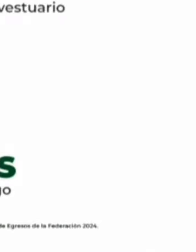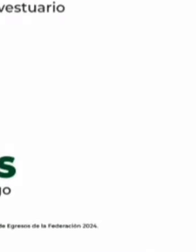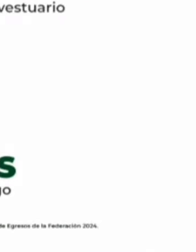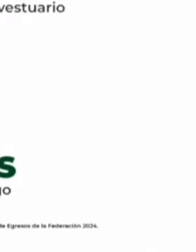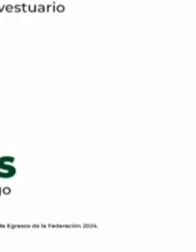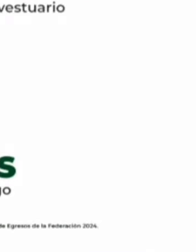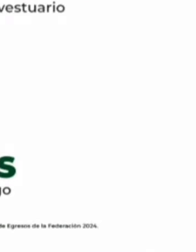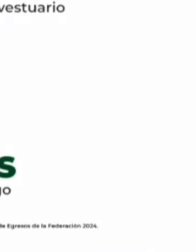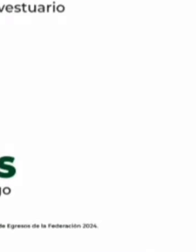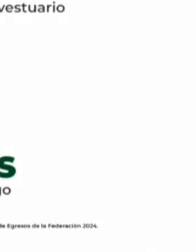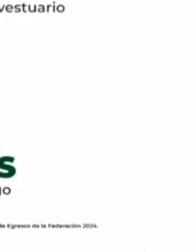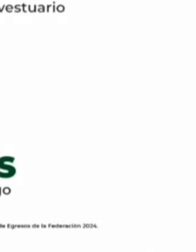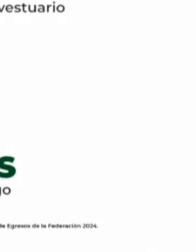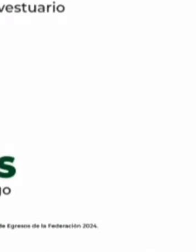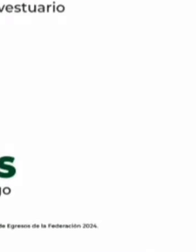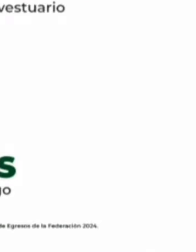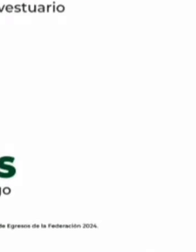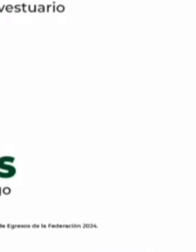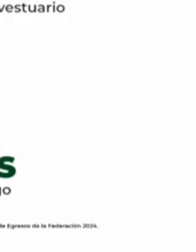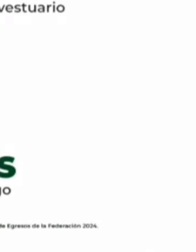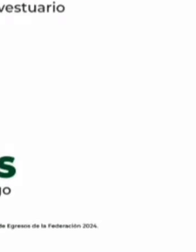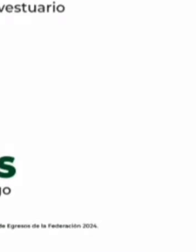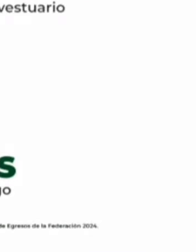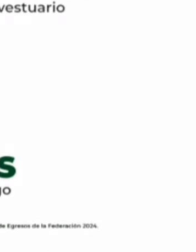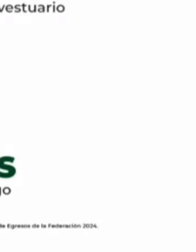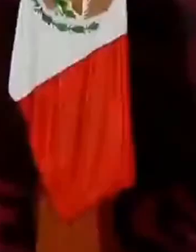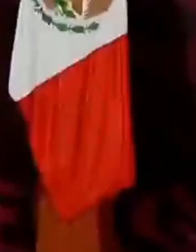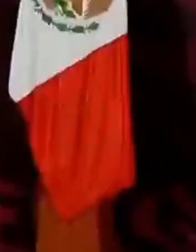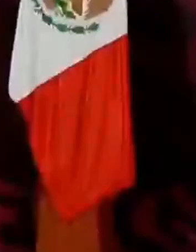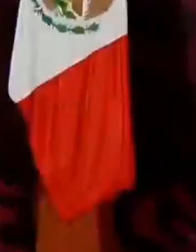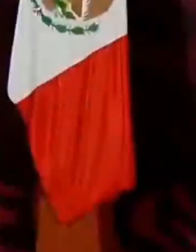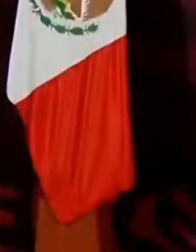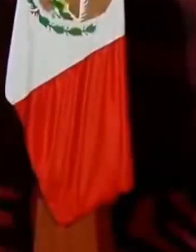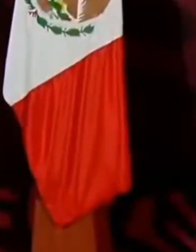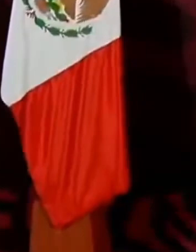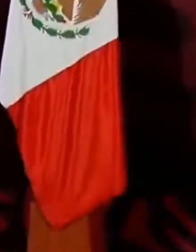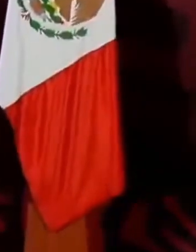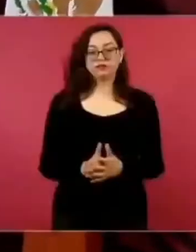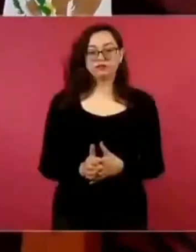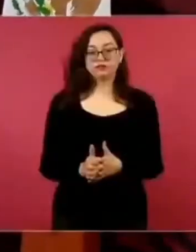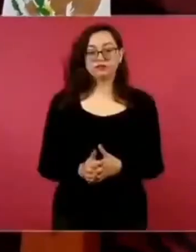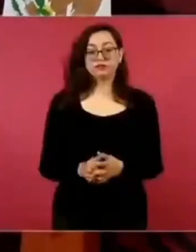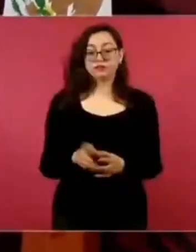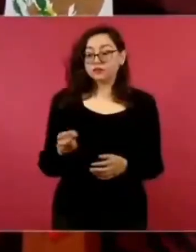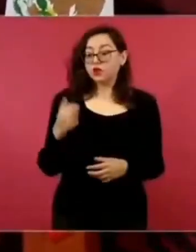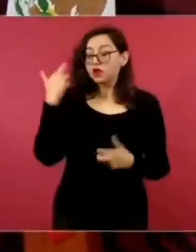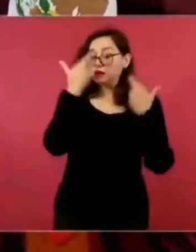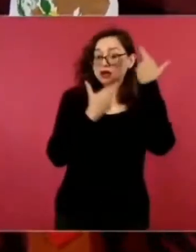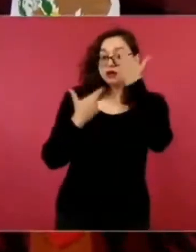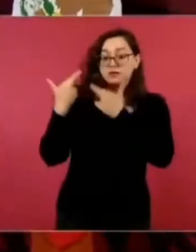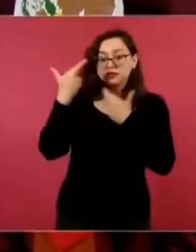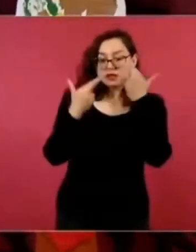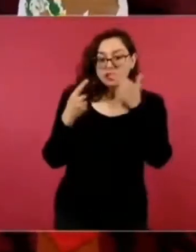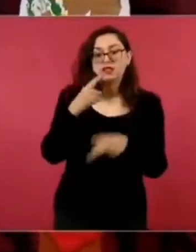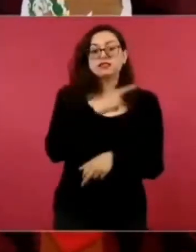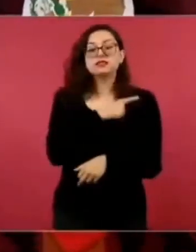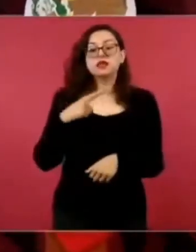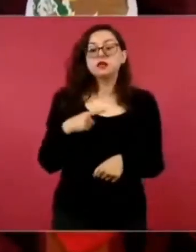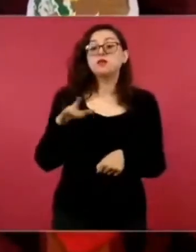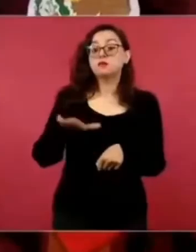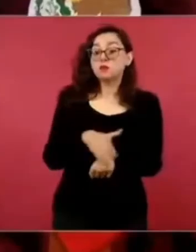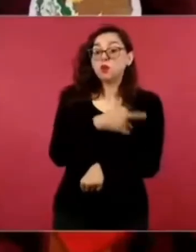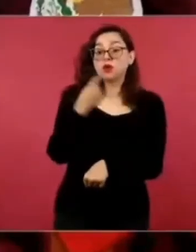no se olvide, es dinero del presupuesto público, es dinero del